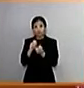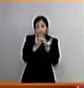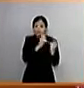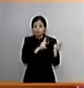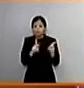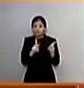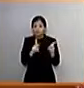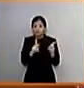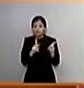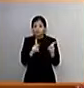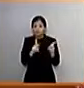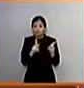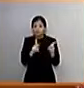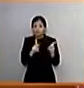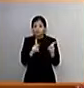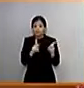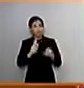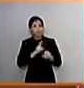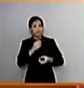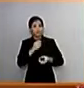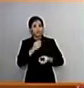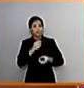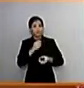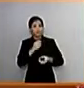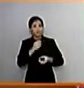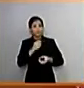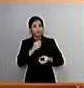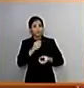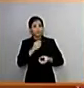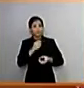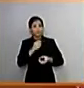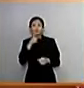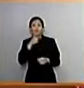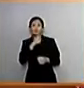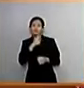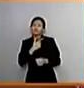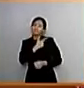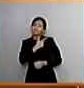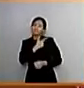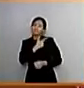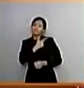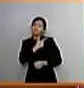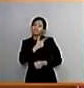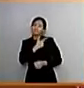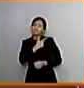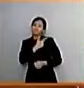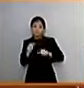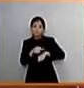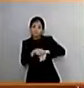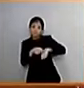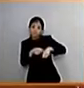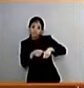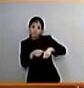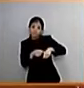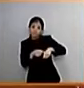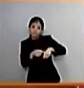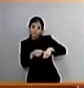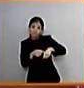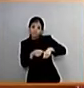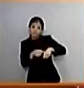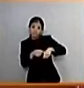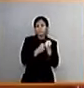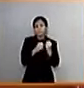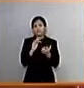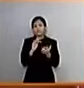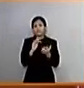juega, jefe. Noto nos encanta cambiarvidas.com, operación sonrisa. Voy a esta noble casa comprando loterías legales. Suerte